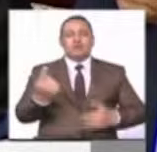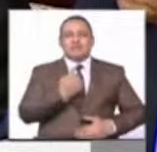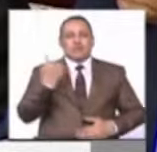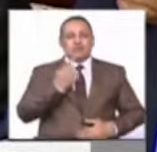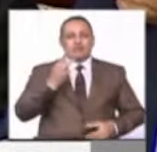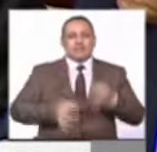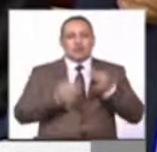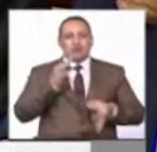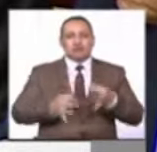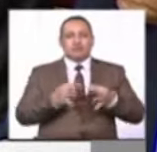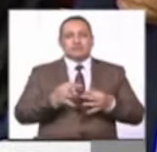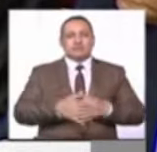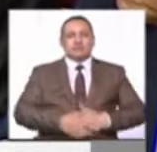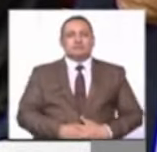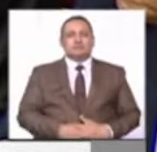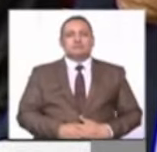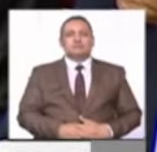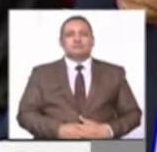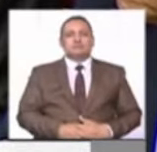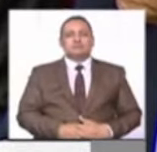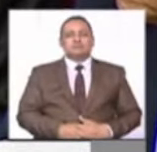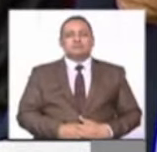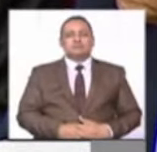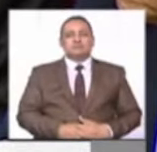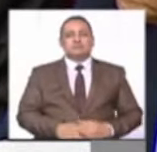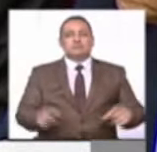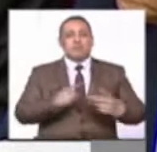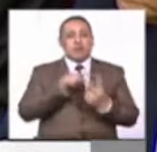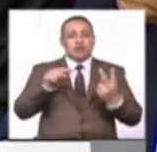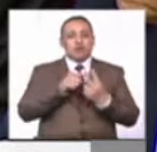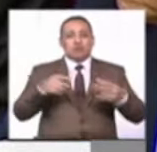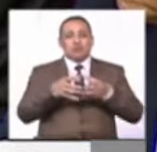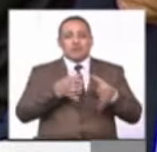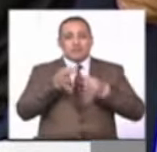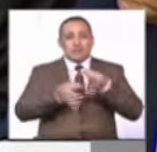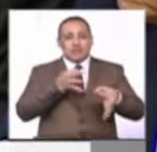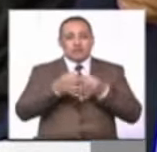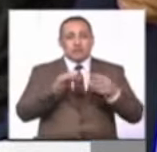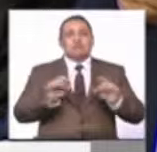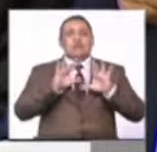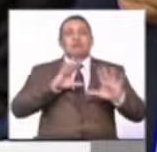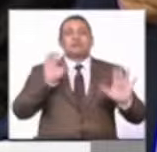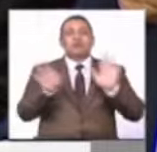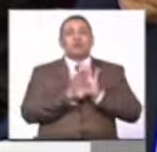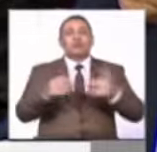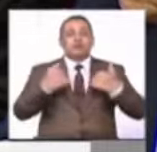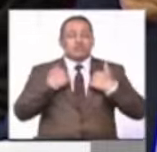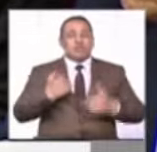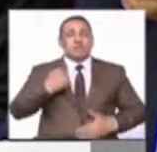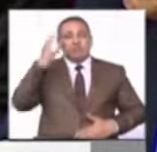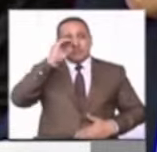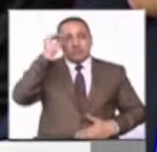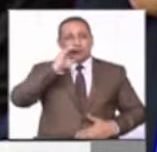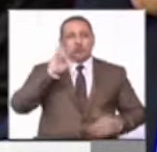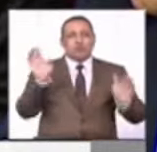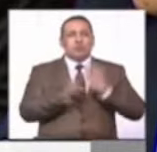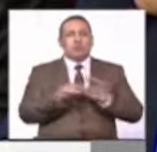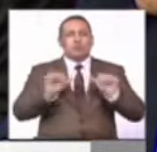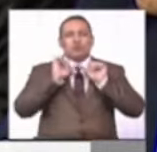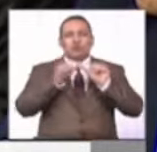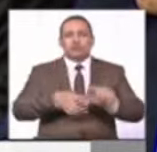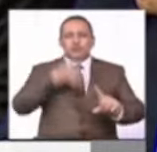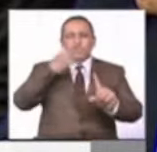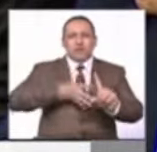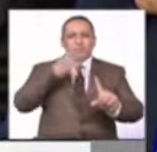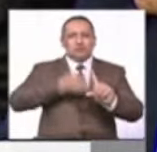de Justicia ambas interpretaciones seguramente serán objeto de continuo estudio en las